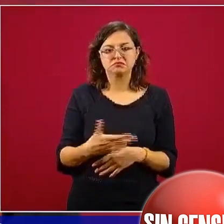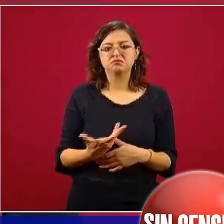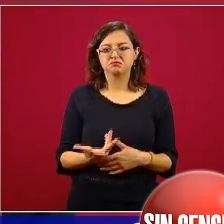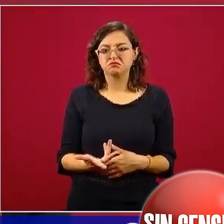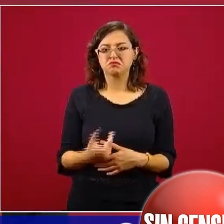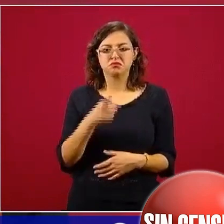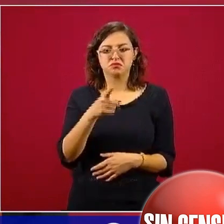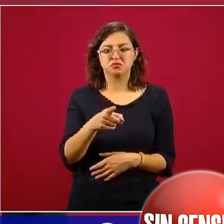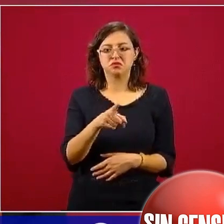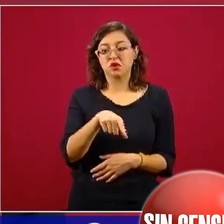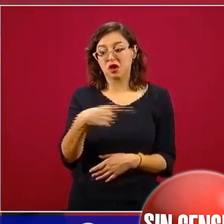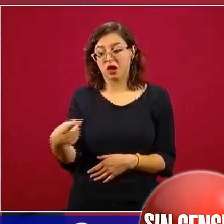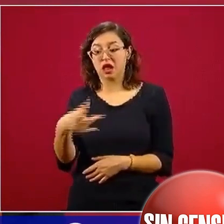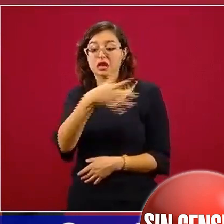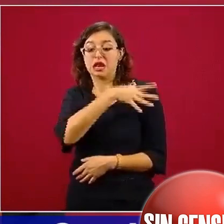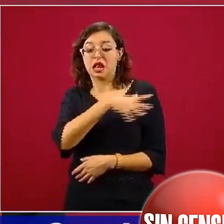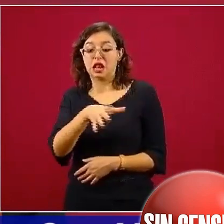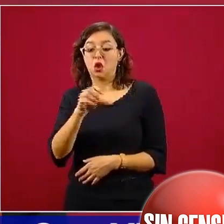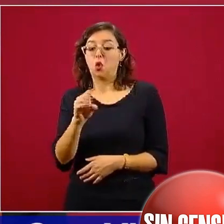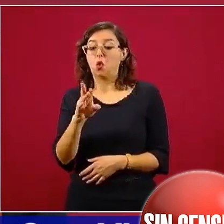el general Obregón,